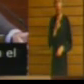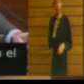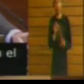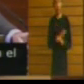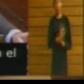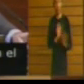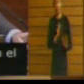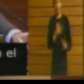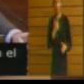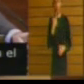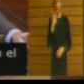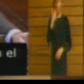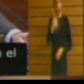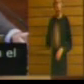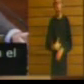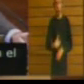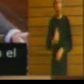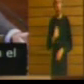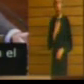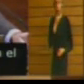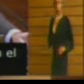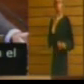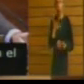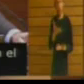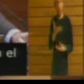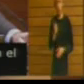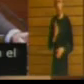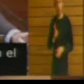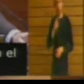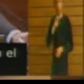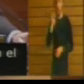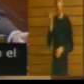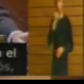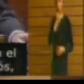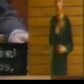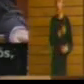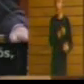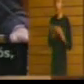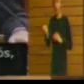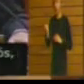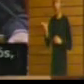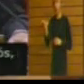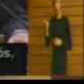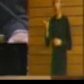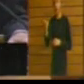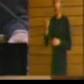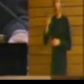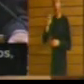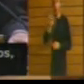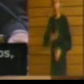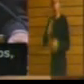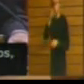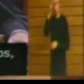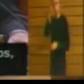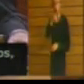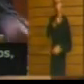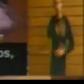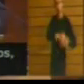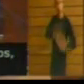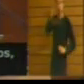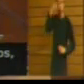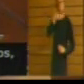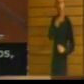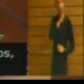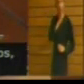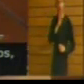extraña, no son míos, son los recogidos en una queja presentada ante el Defensor del Pueblo por una asociación de padres y